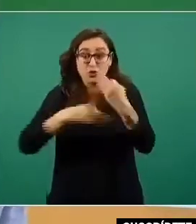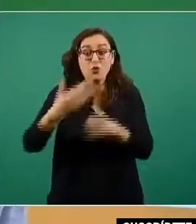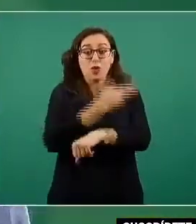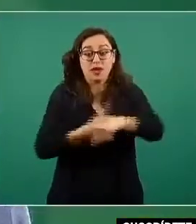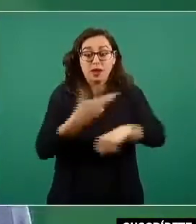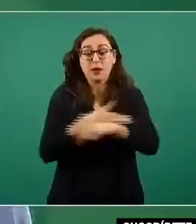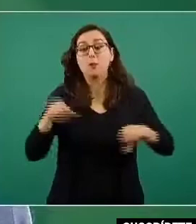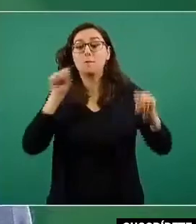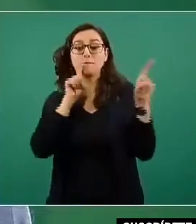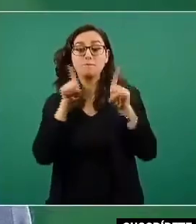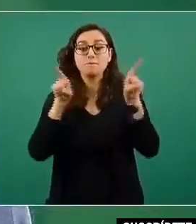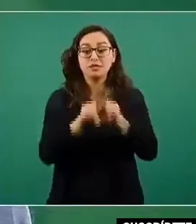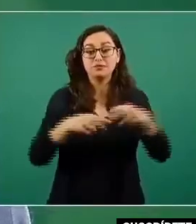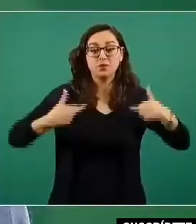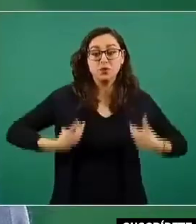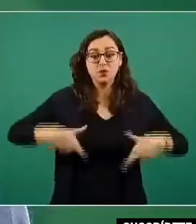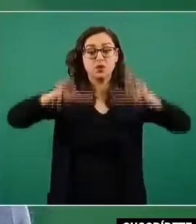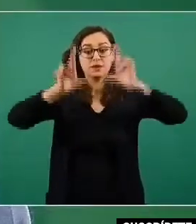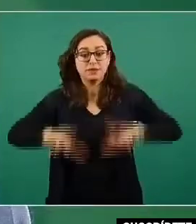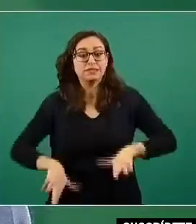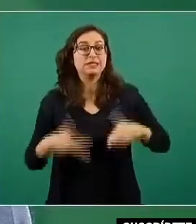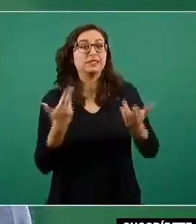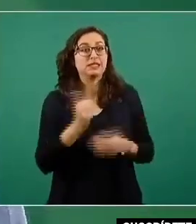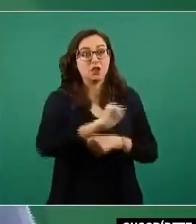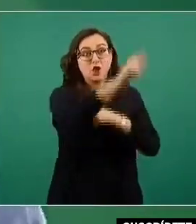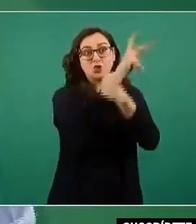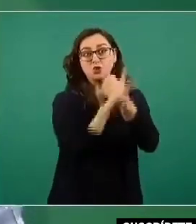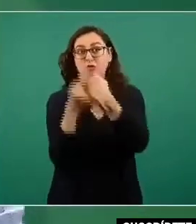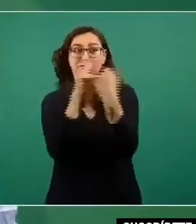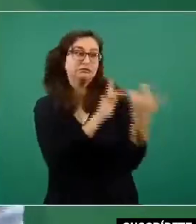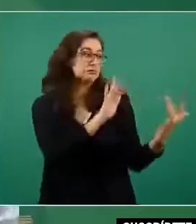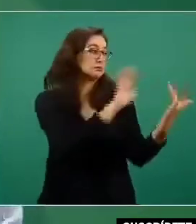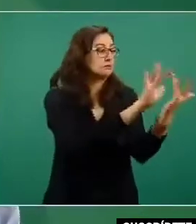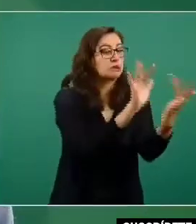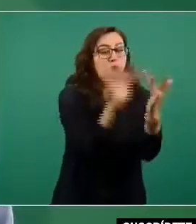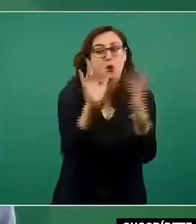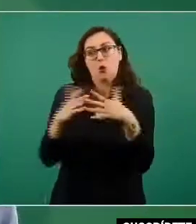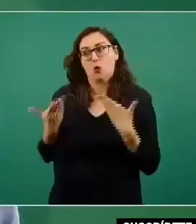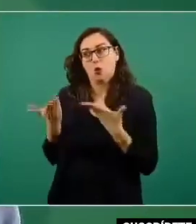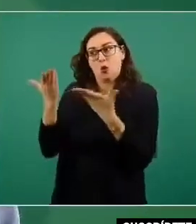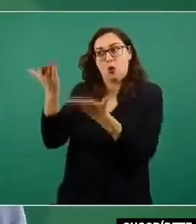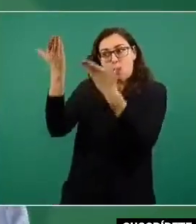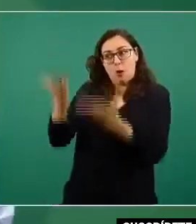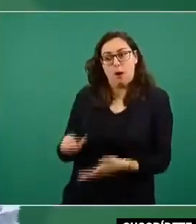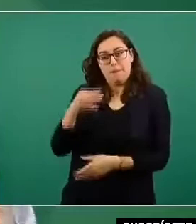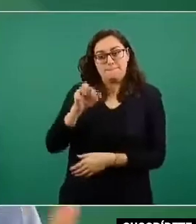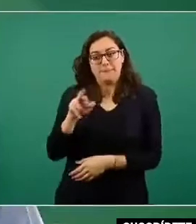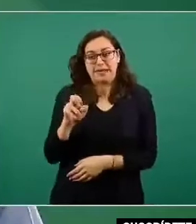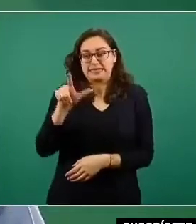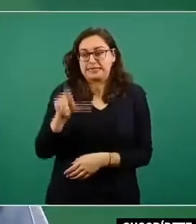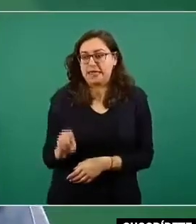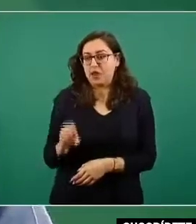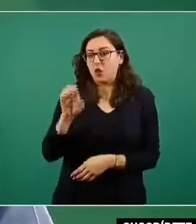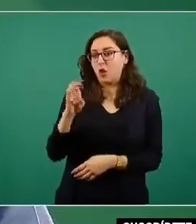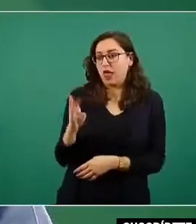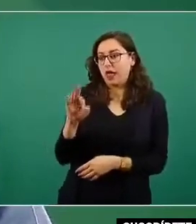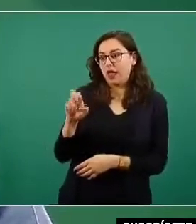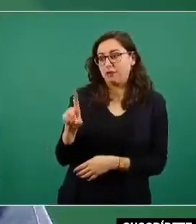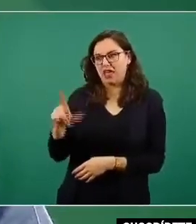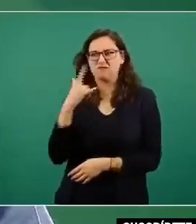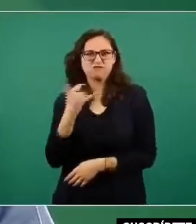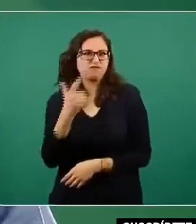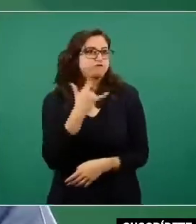mucho siempre al canciller Marcelo Ebrard y su equipo, porque gracias a las gestiones muy oportunas que hizo, pudimos tener acceso a